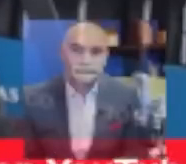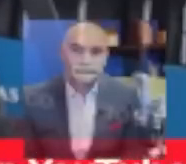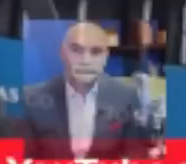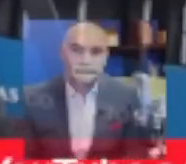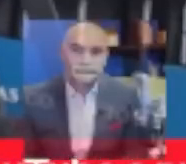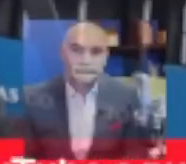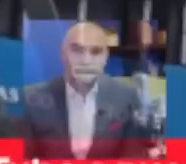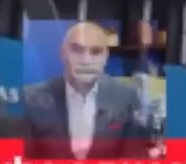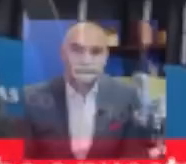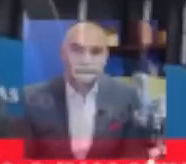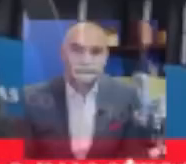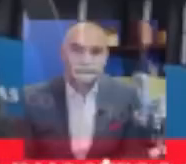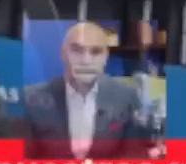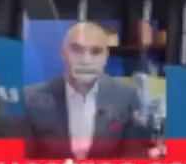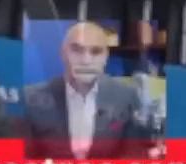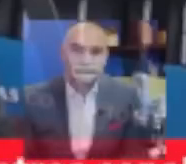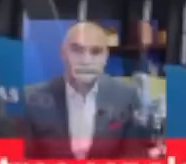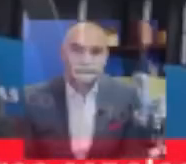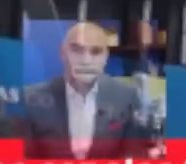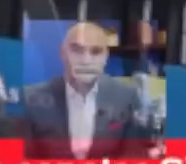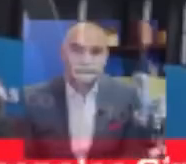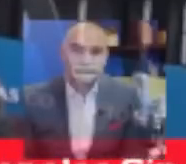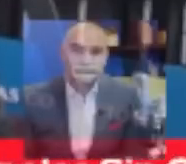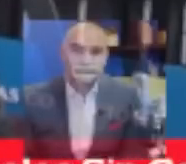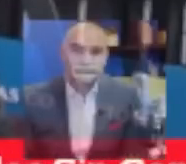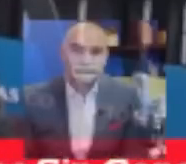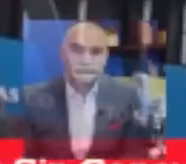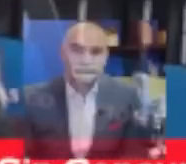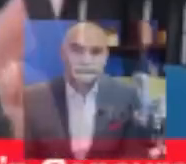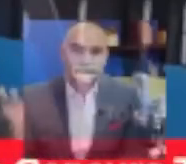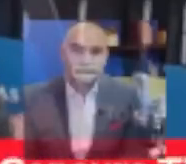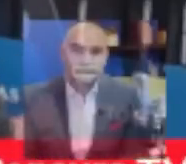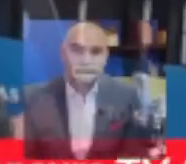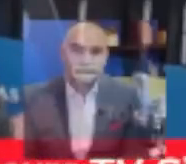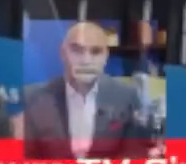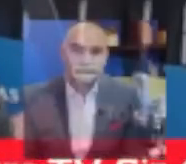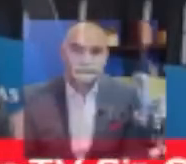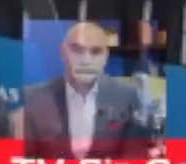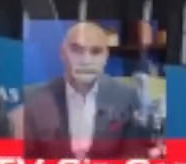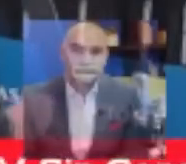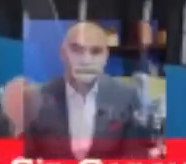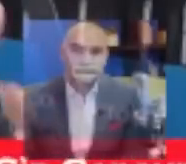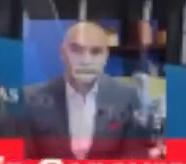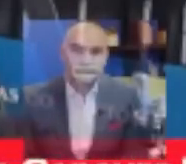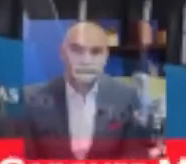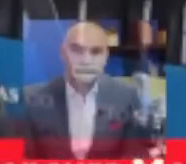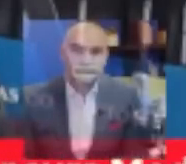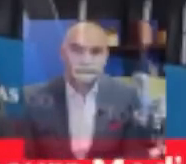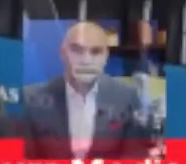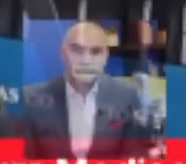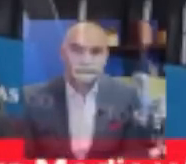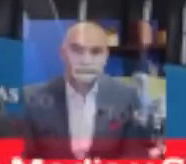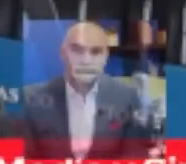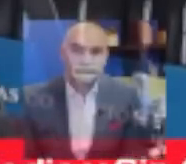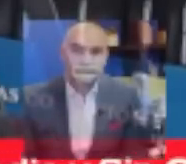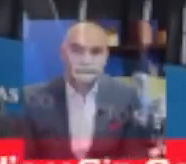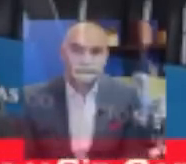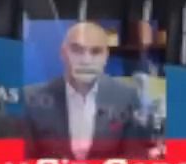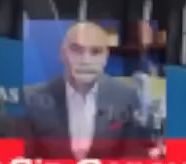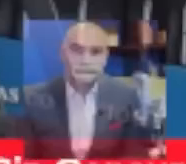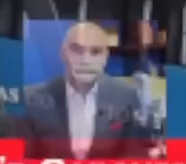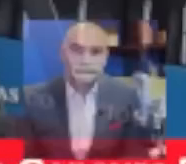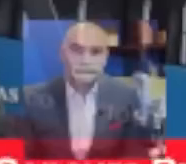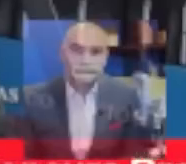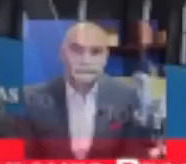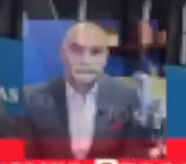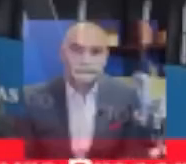rector Enrique graue por eso Carlos Loret de Mola latinos sacan